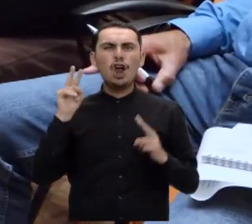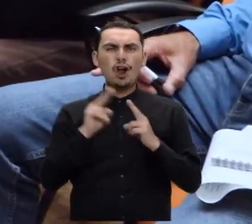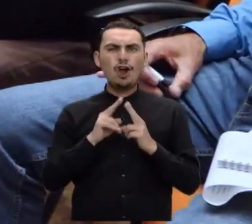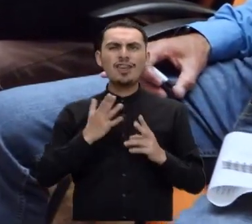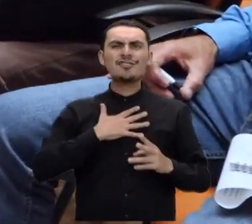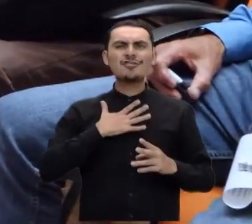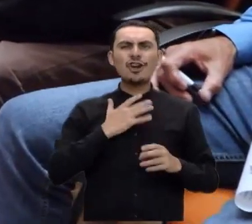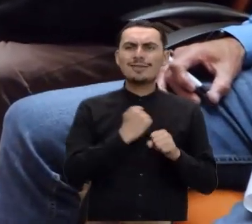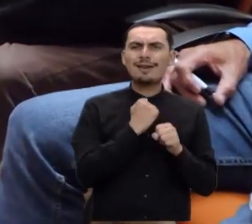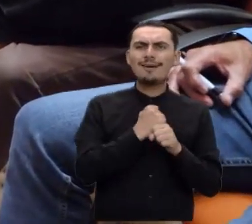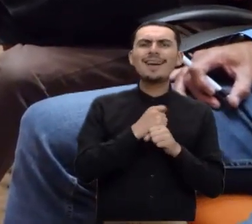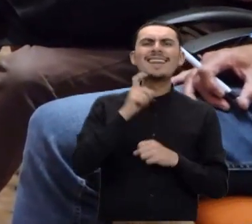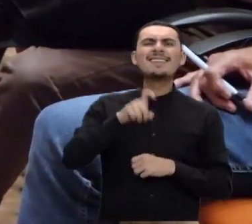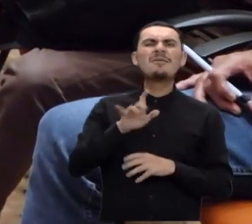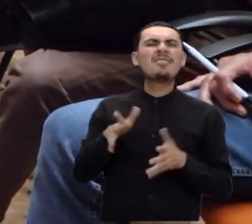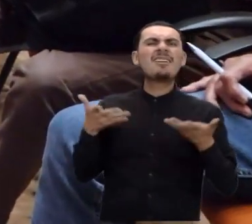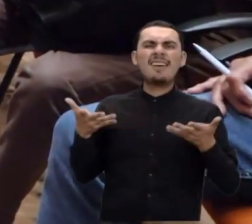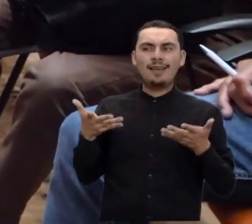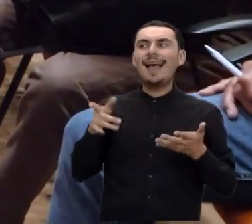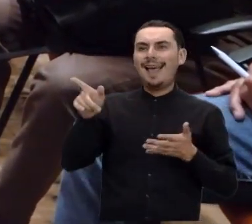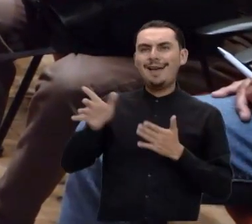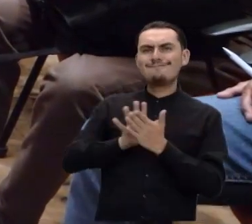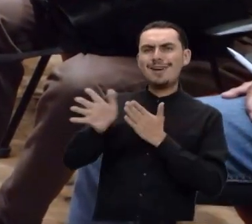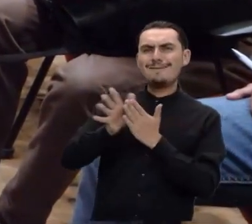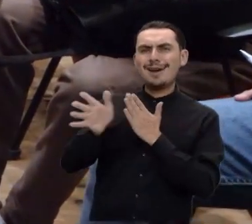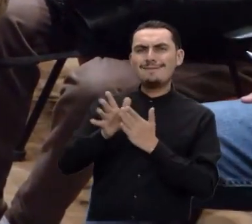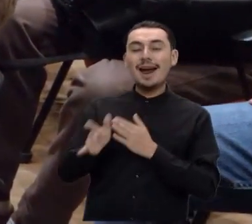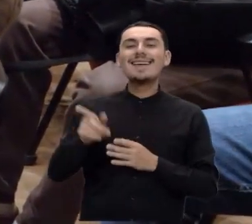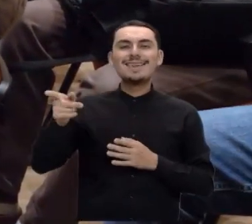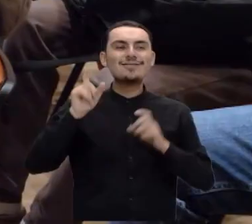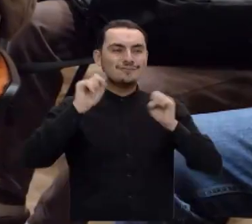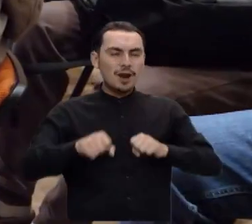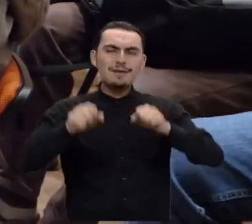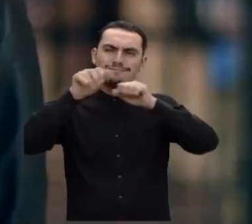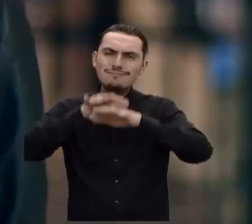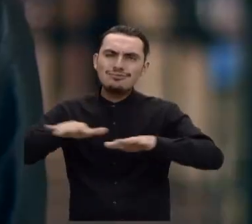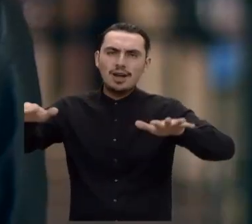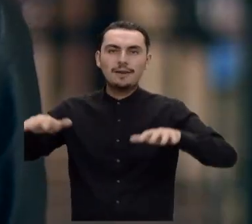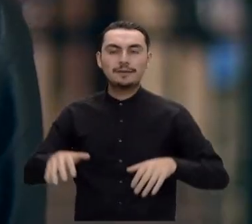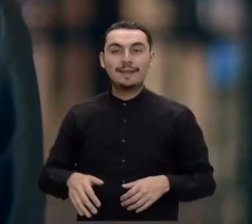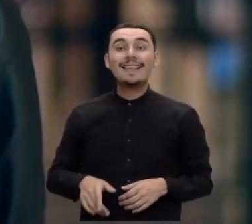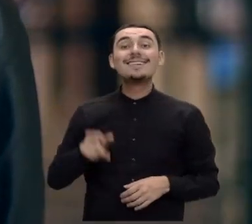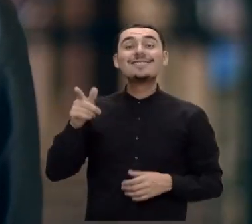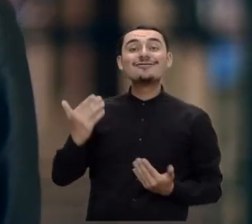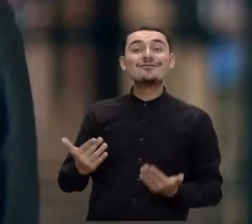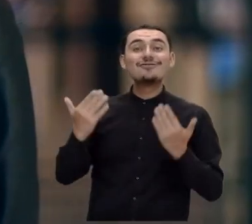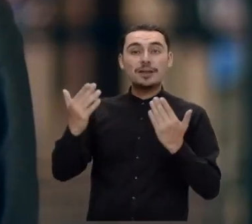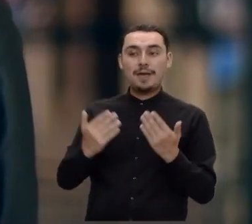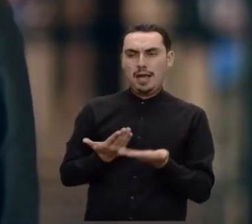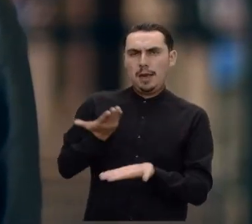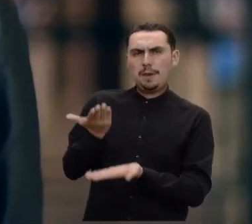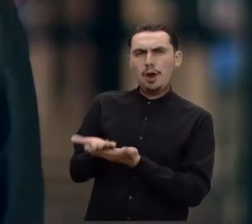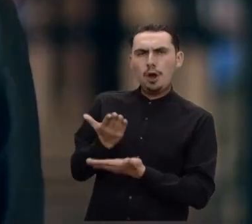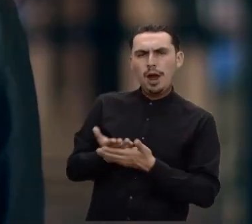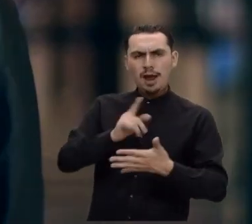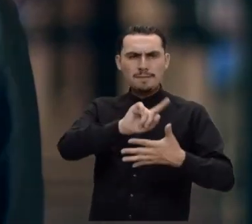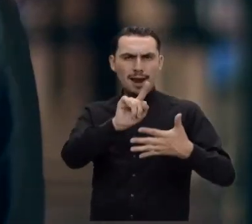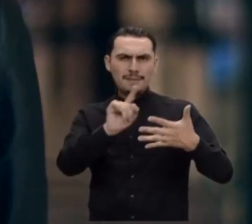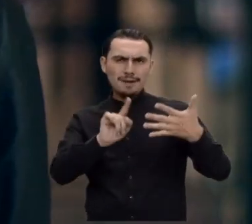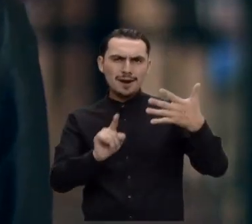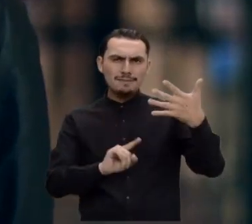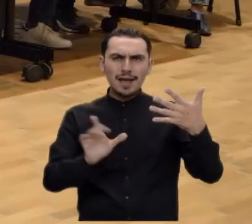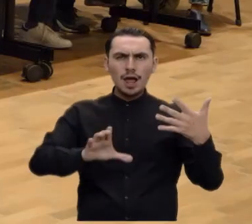lo que necesitamos a nivel de esta región y que se pueda multiplicar en otras zonas. Y con base en esas propuestas y en